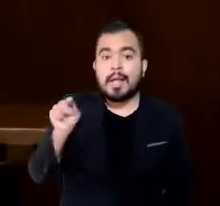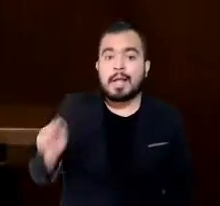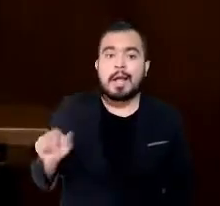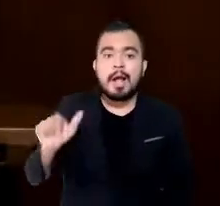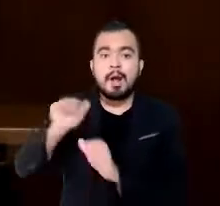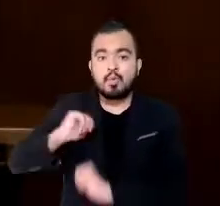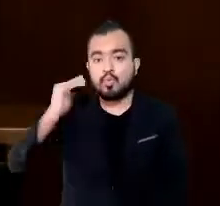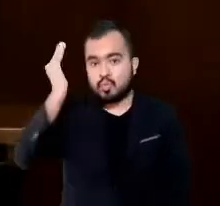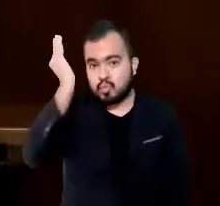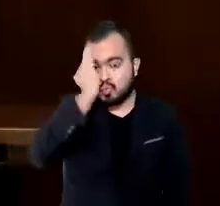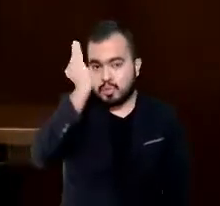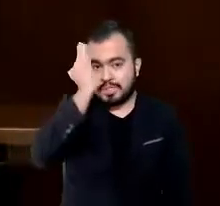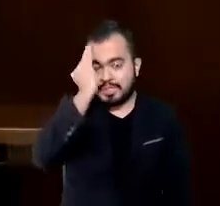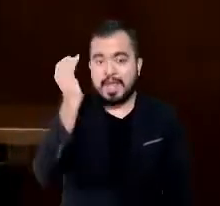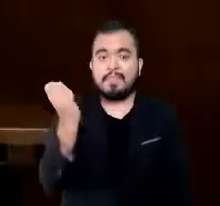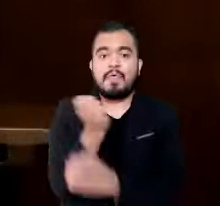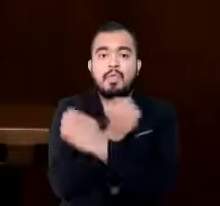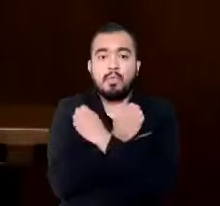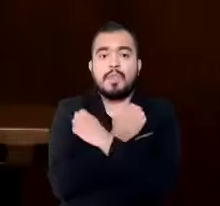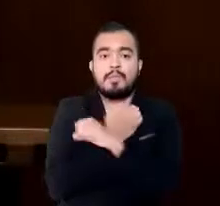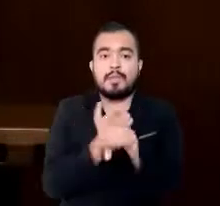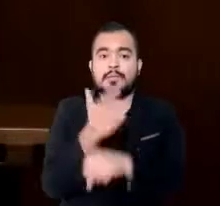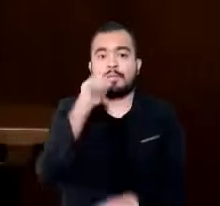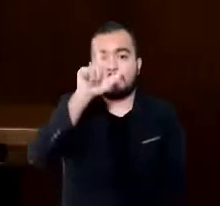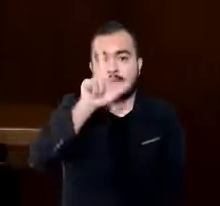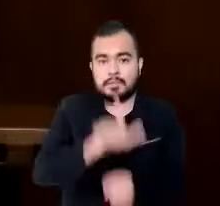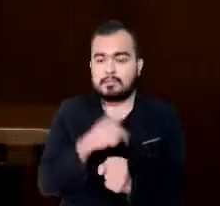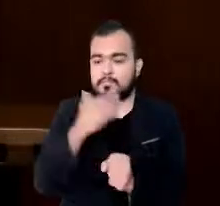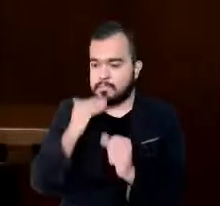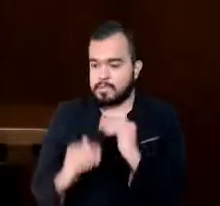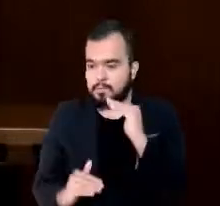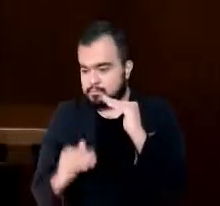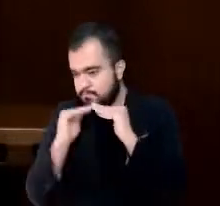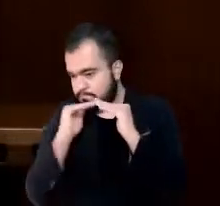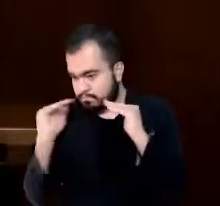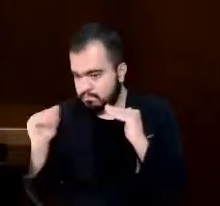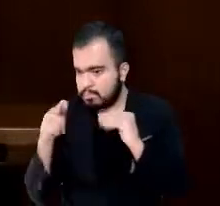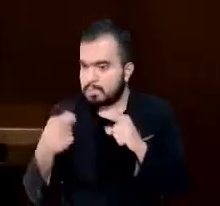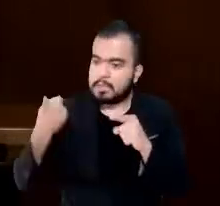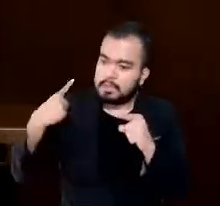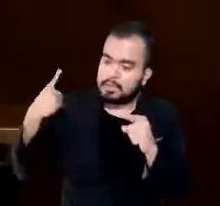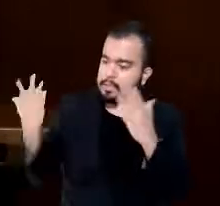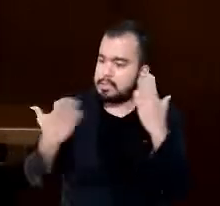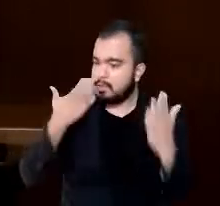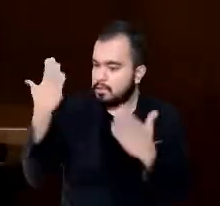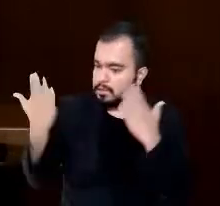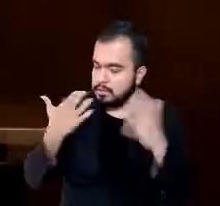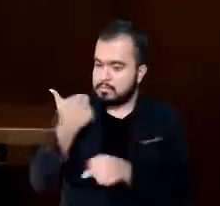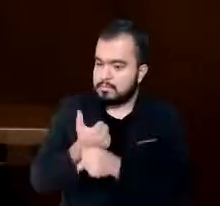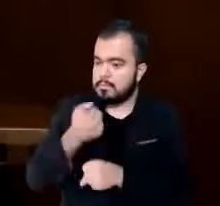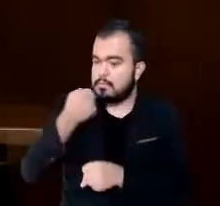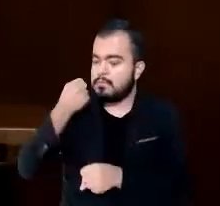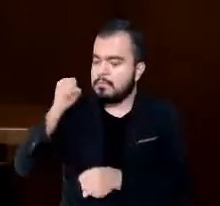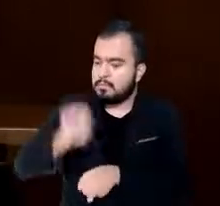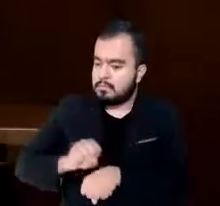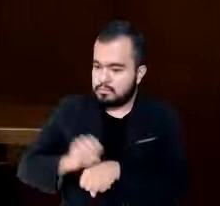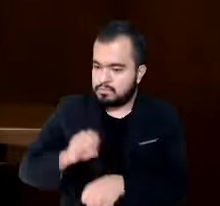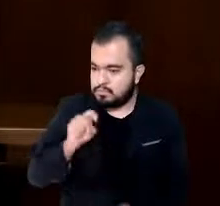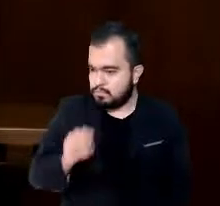autoridad educativa estatal otorgar equivalencias y revalidaciones de estudios de educación básica, normal